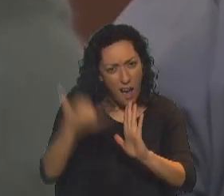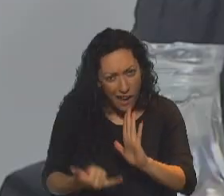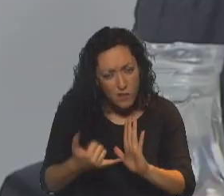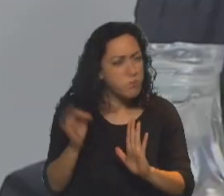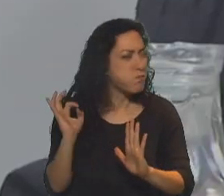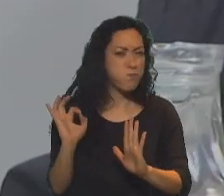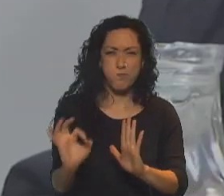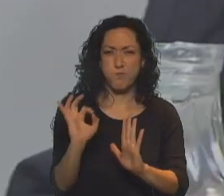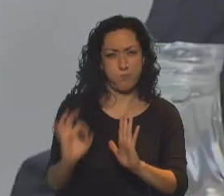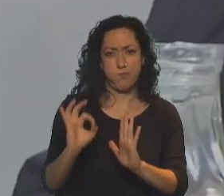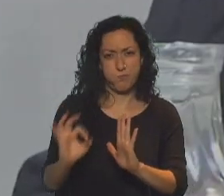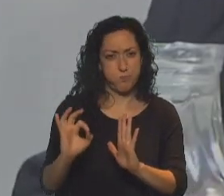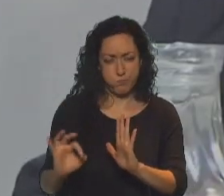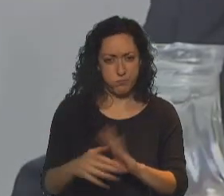sobran.